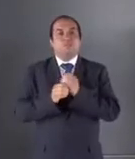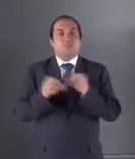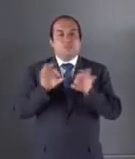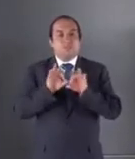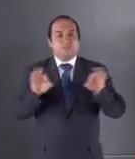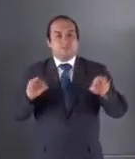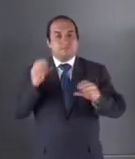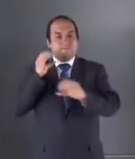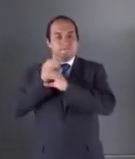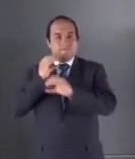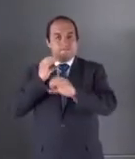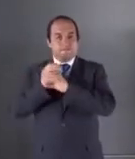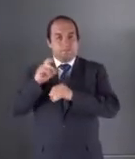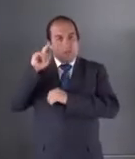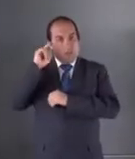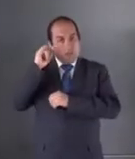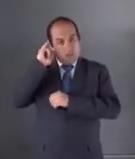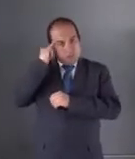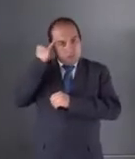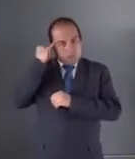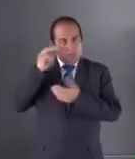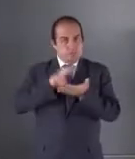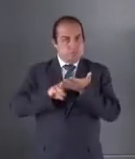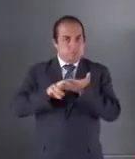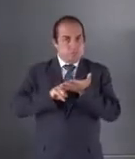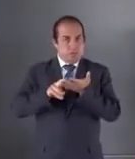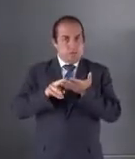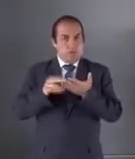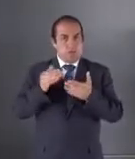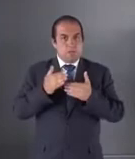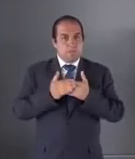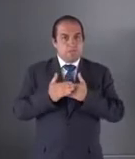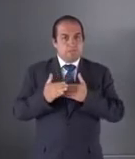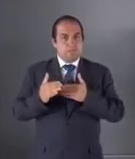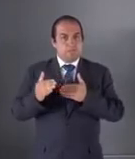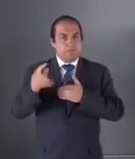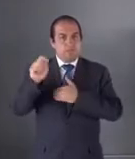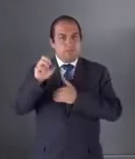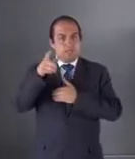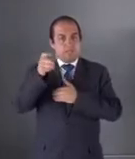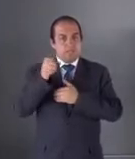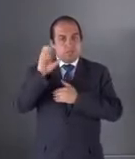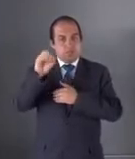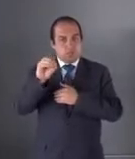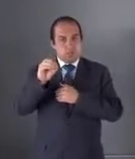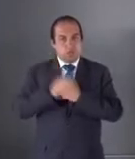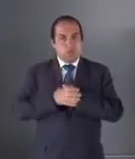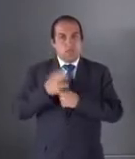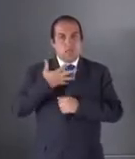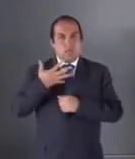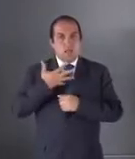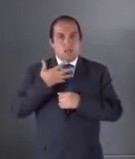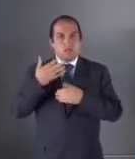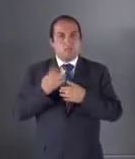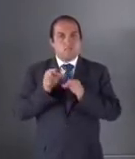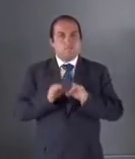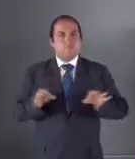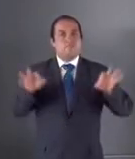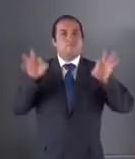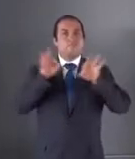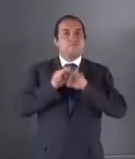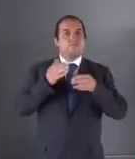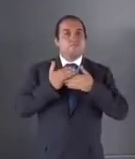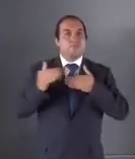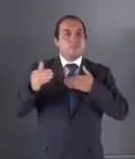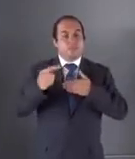Tlaltesco se ha priorizado, se han tenido avances significativos, y creo que en este año